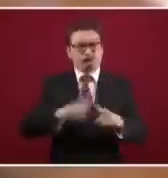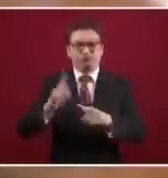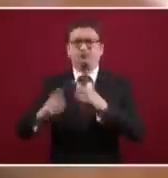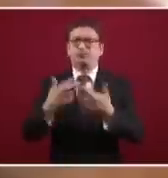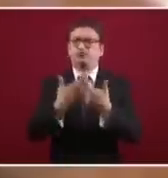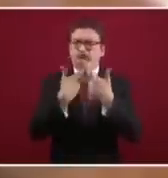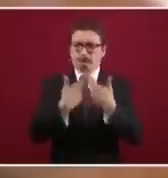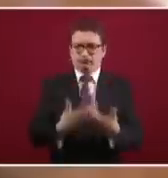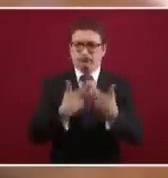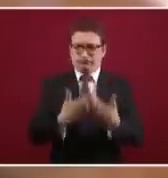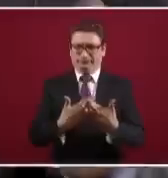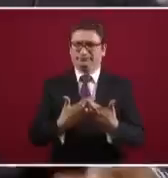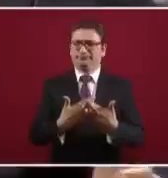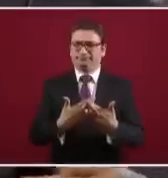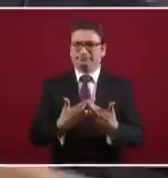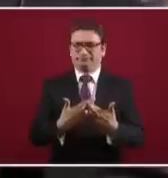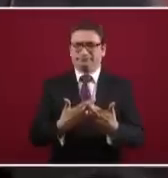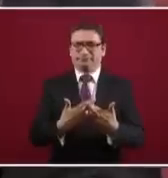No puedo